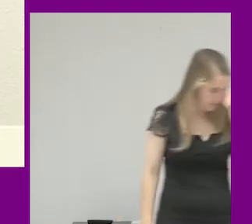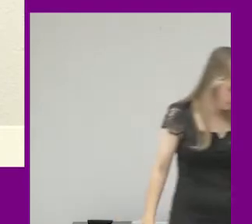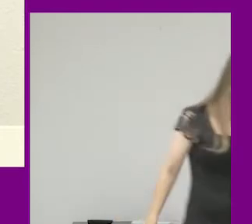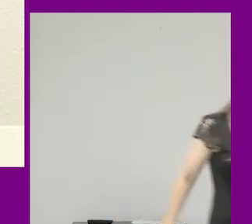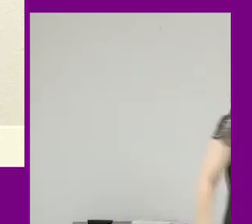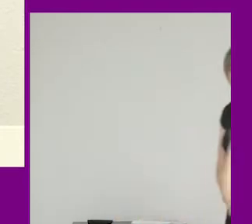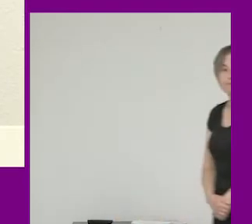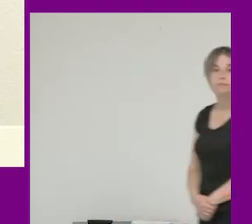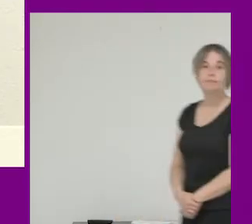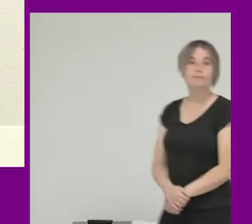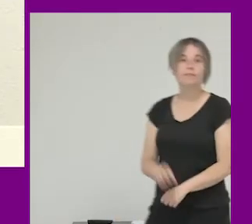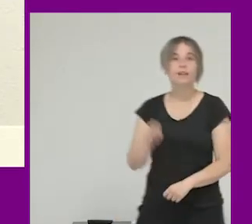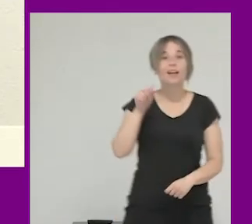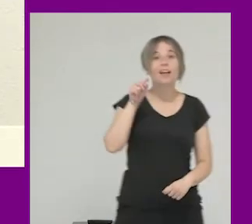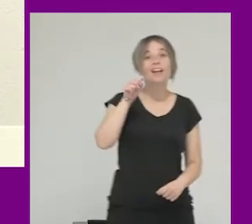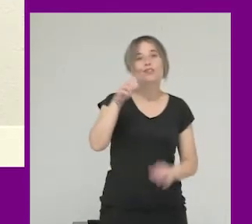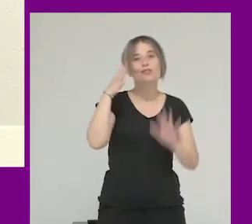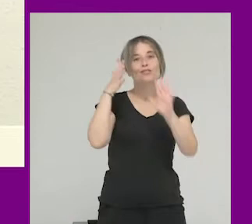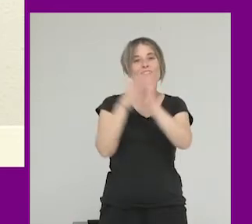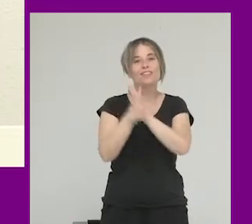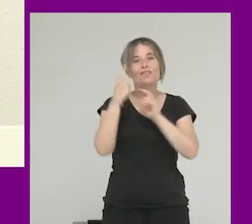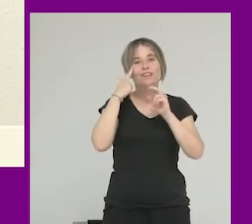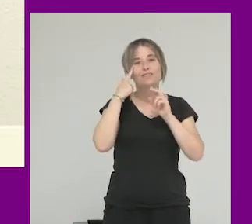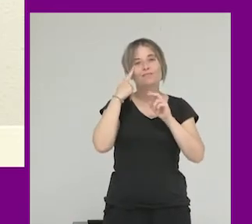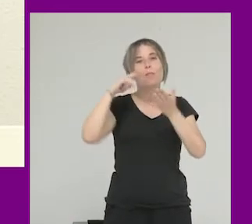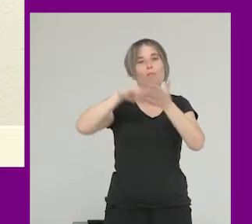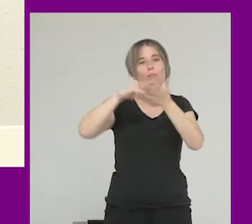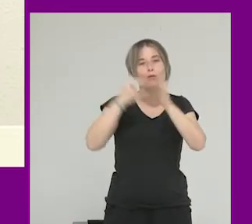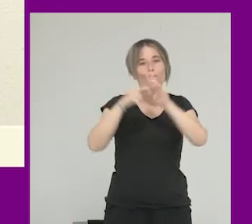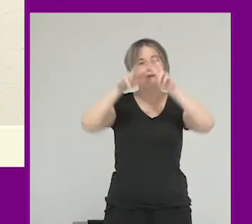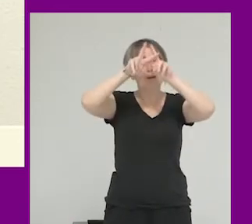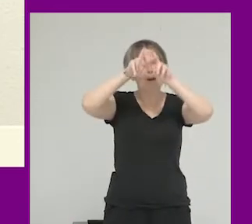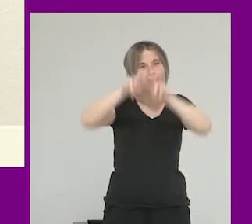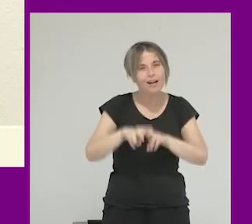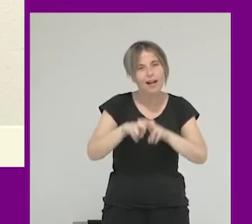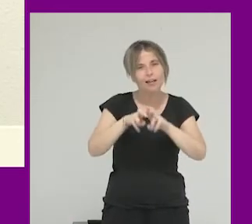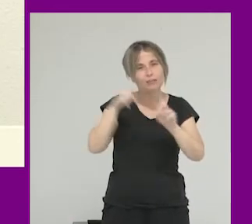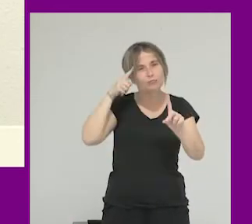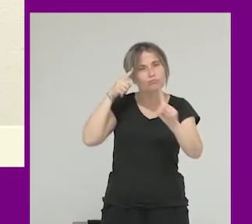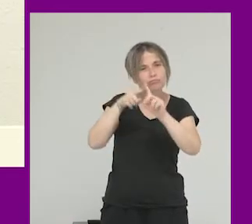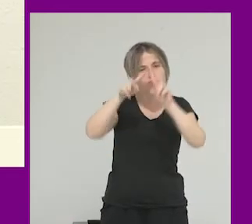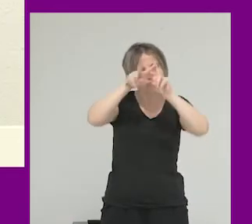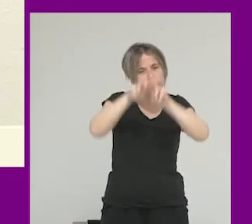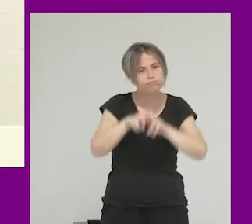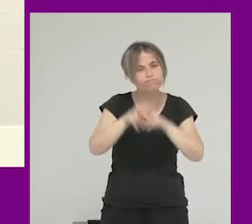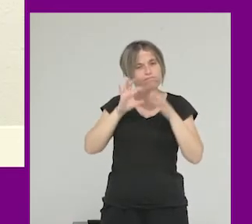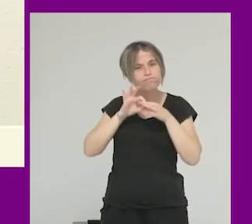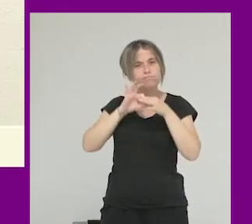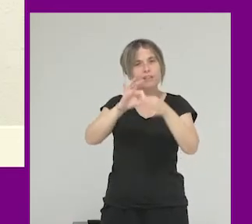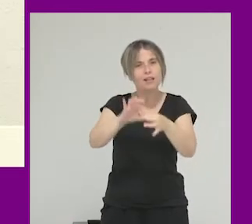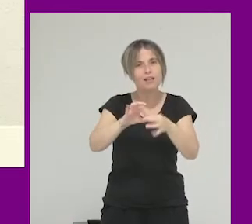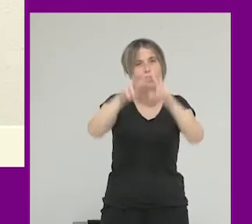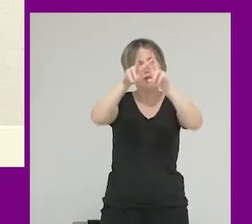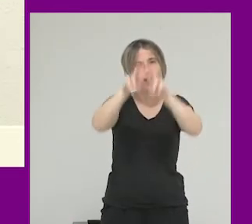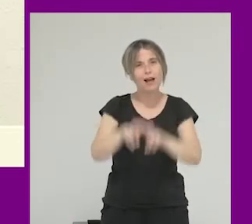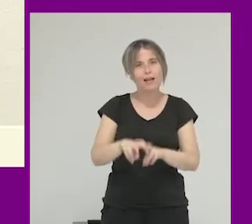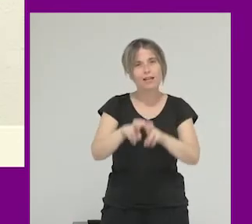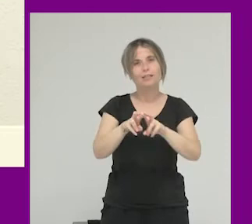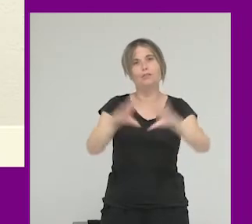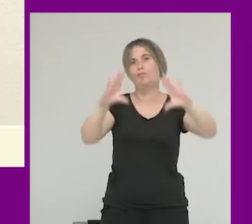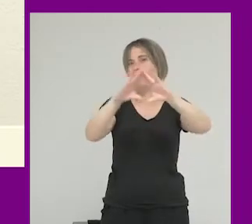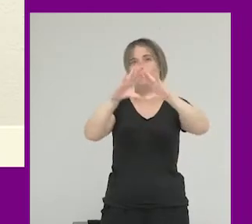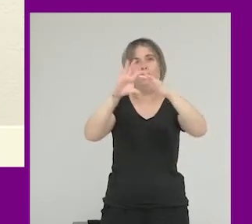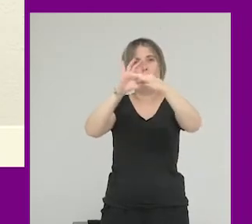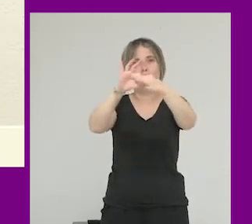eso no significa que el análisis de esos proyectos se correspondan con los análisis